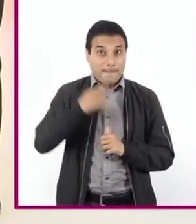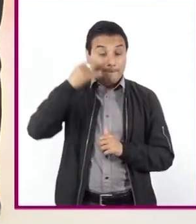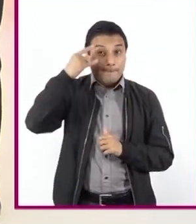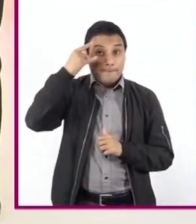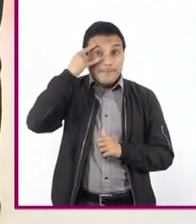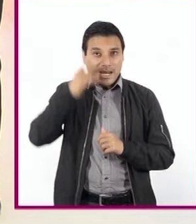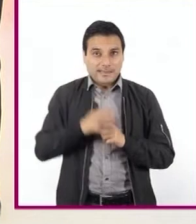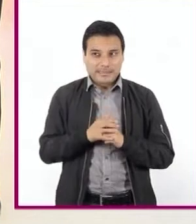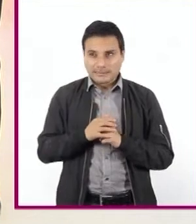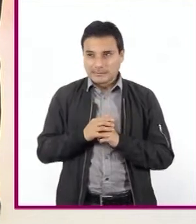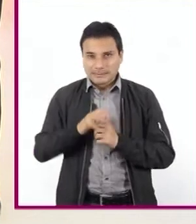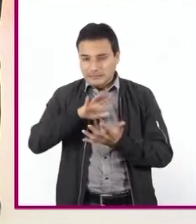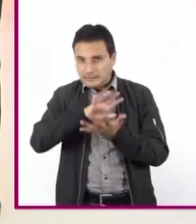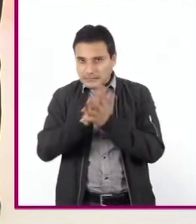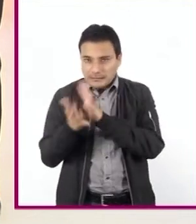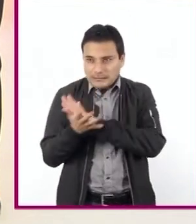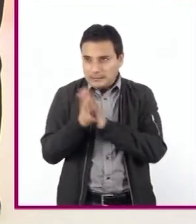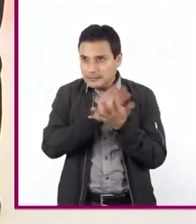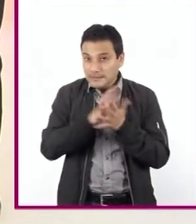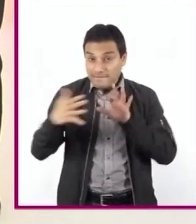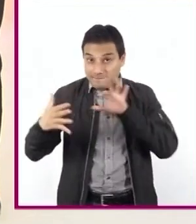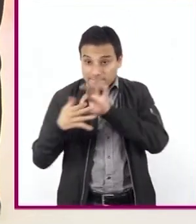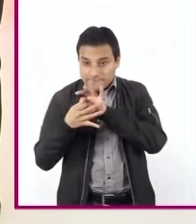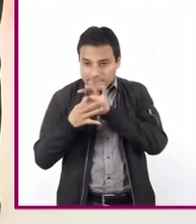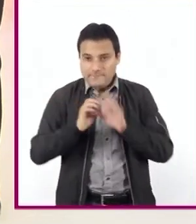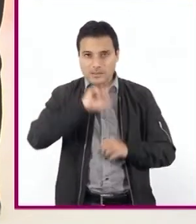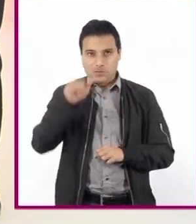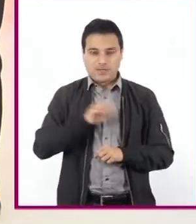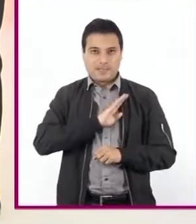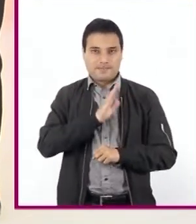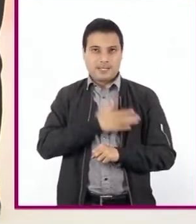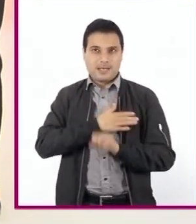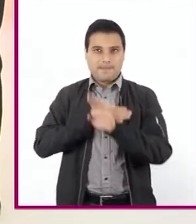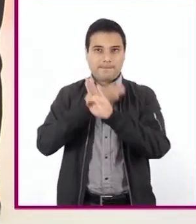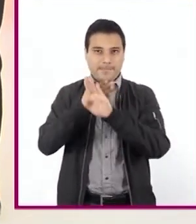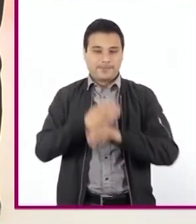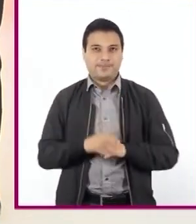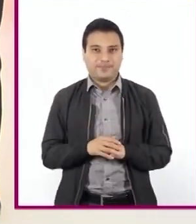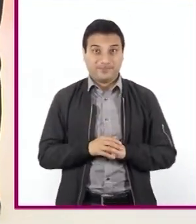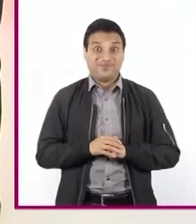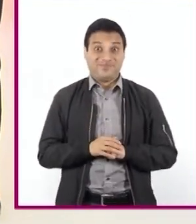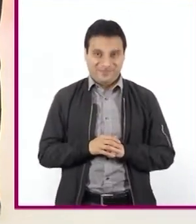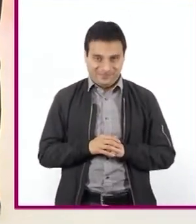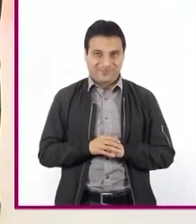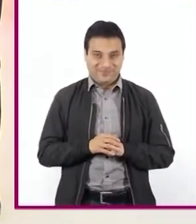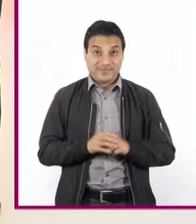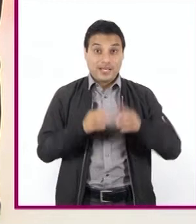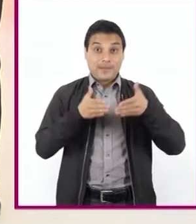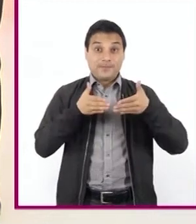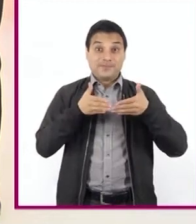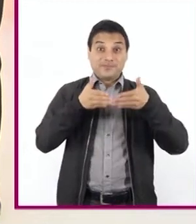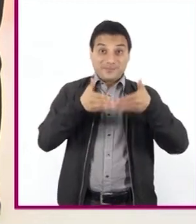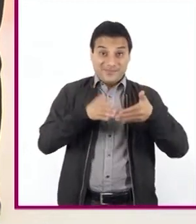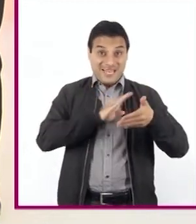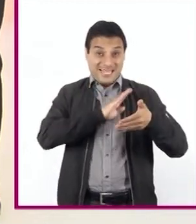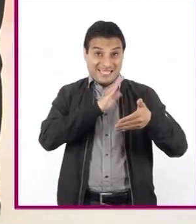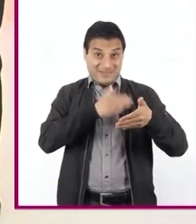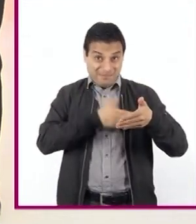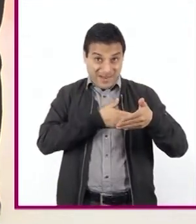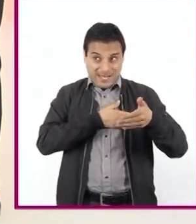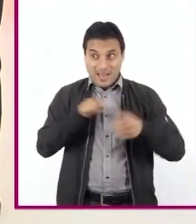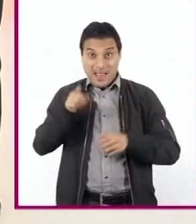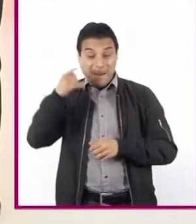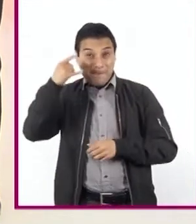piratas y corsarios. En consecuencia, el contrabando de mercancías y los asaltos de la piratería marítima a